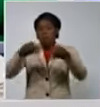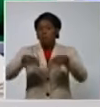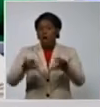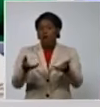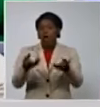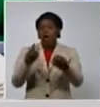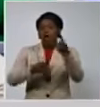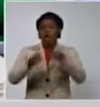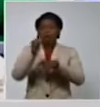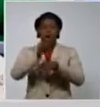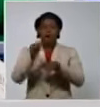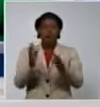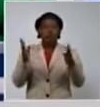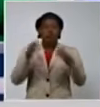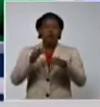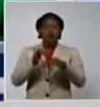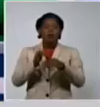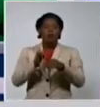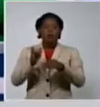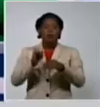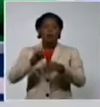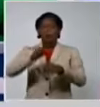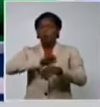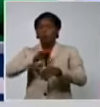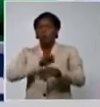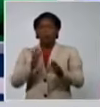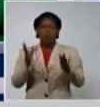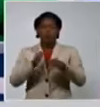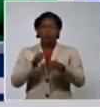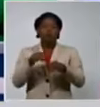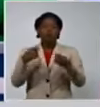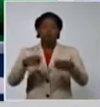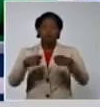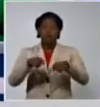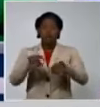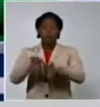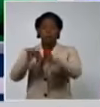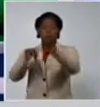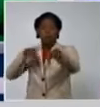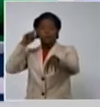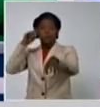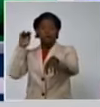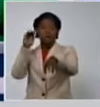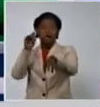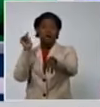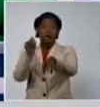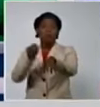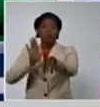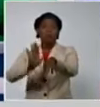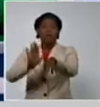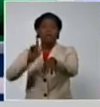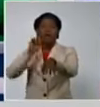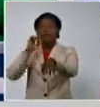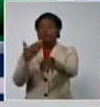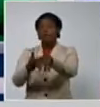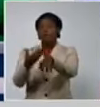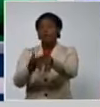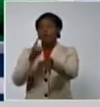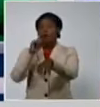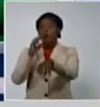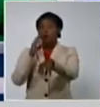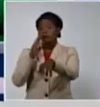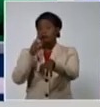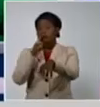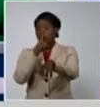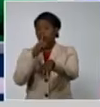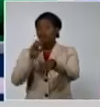que de todas formas tiene que estar ingresado con un protocolo de tratamiento, desde que a veces el test es